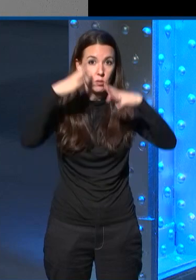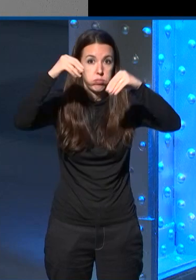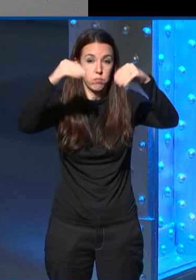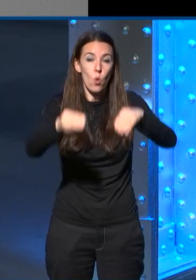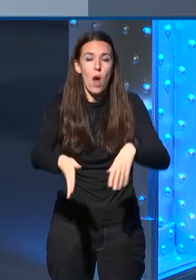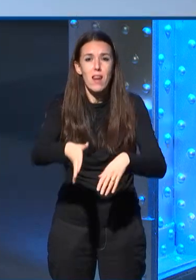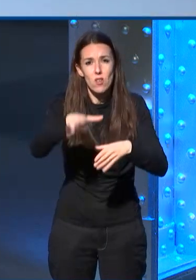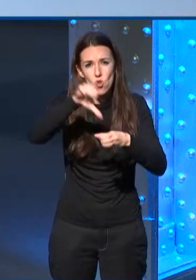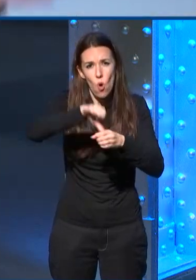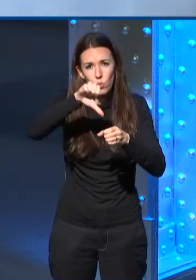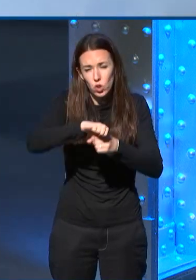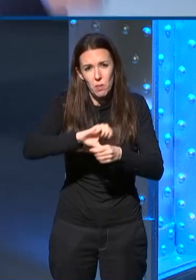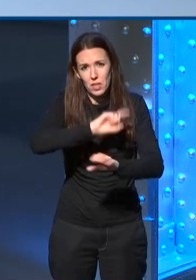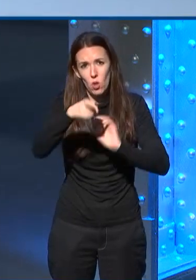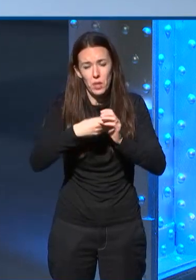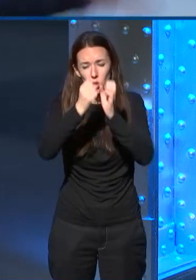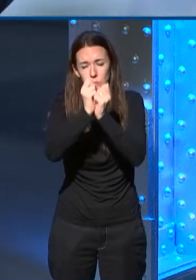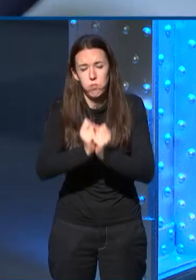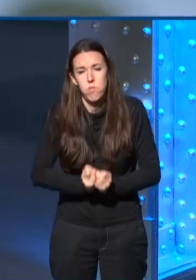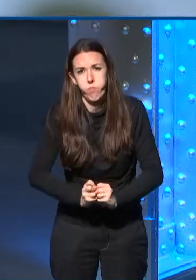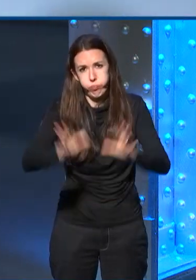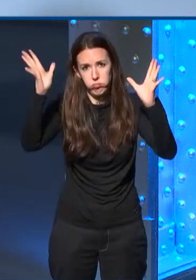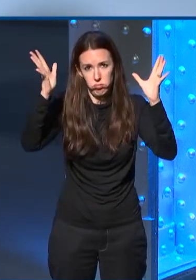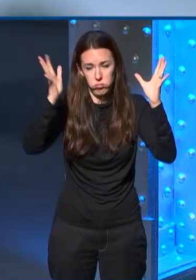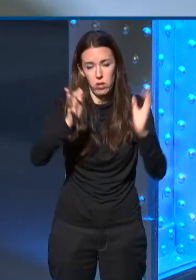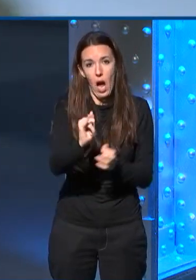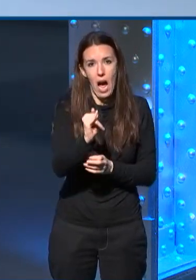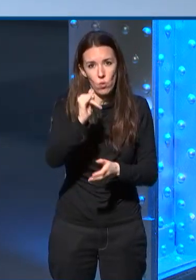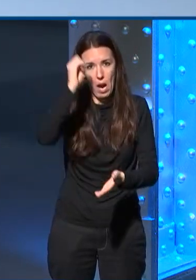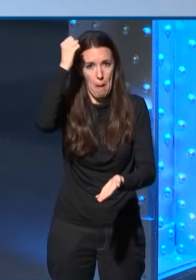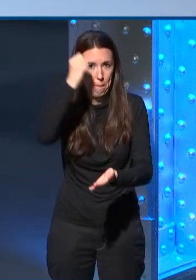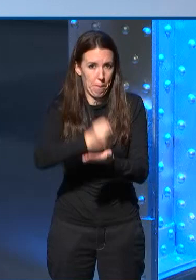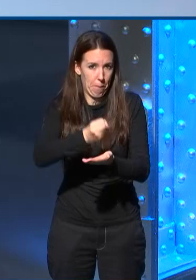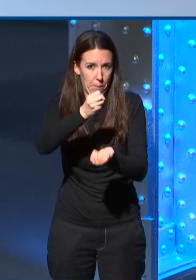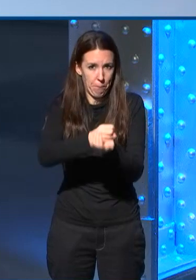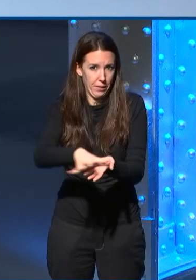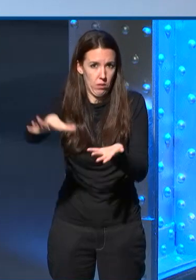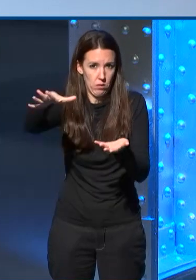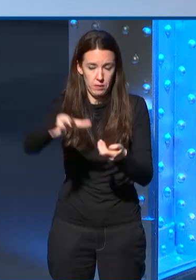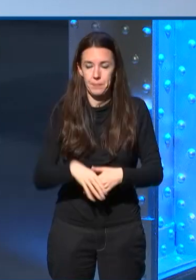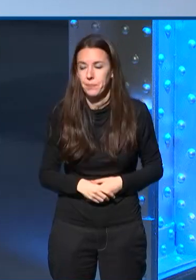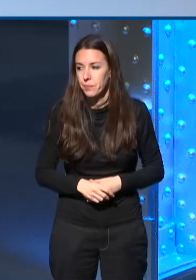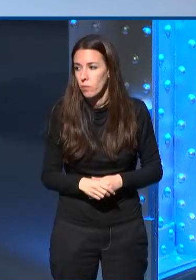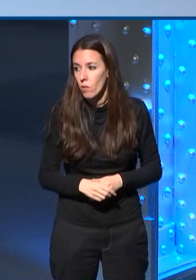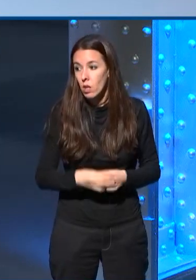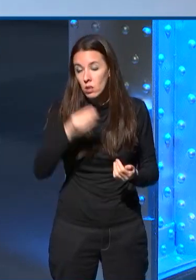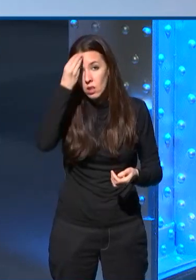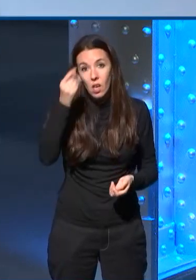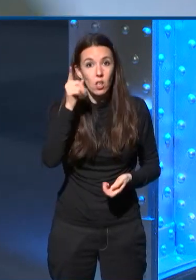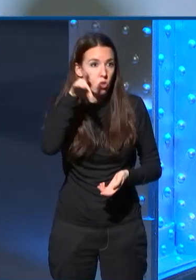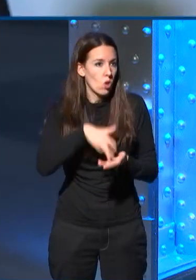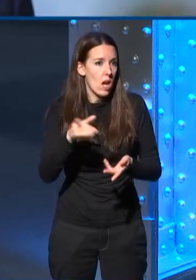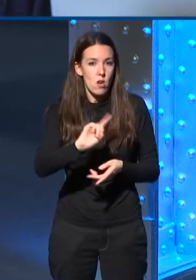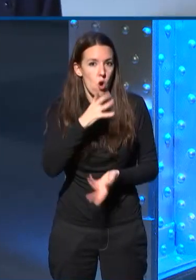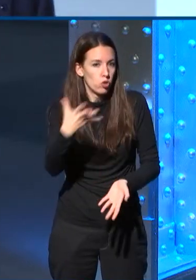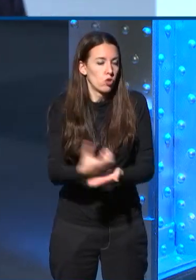llenos, entonces explosionó y por eso se ve como una mancha allí que se expande, ¿no? Supongamos que esto no sucede y que ha ido